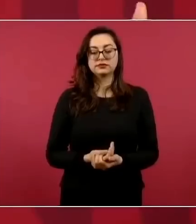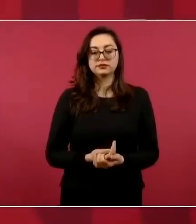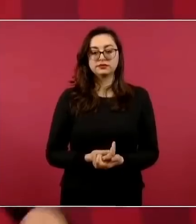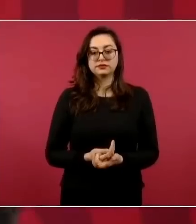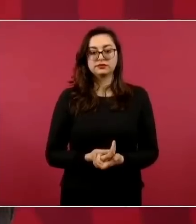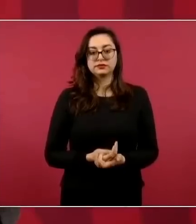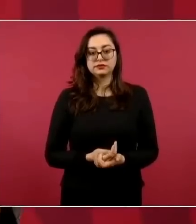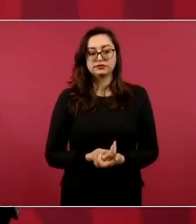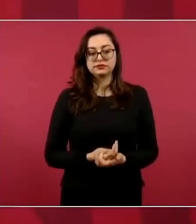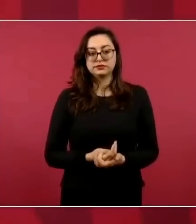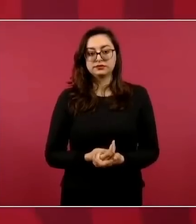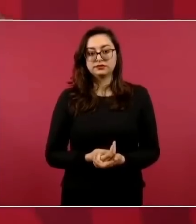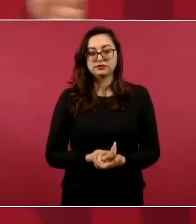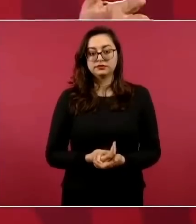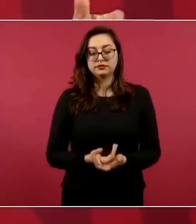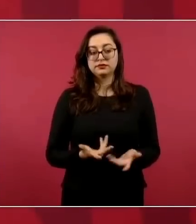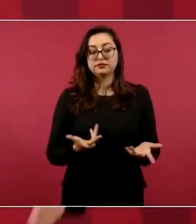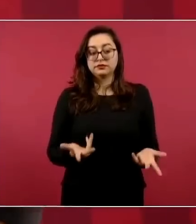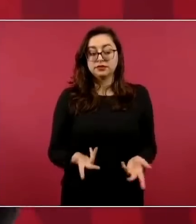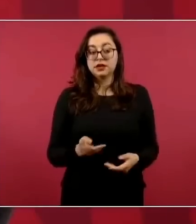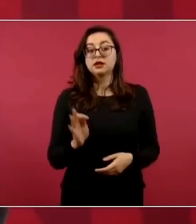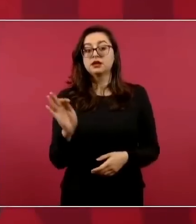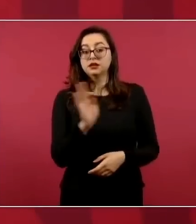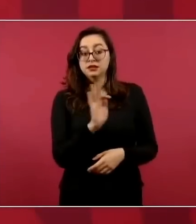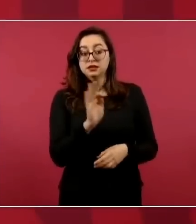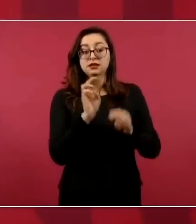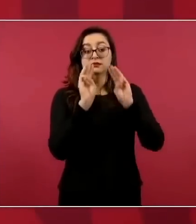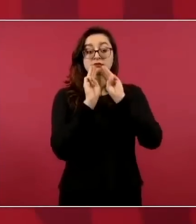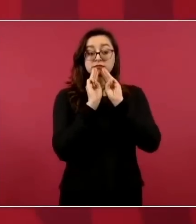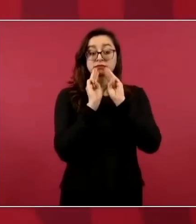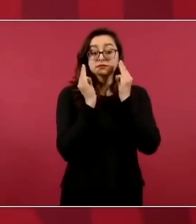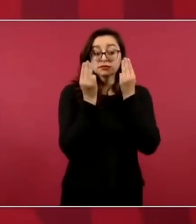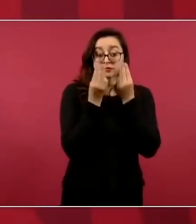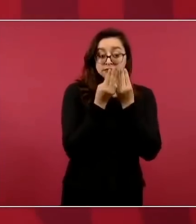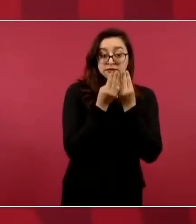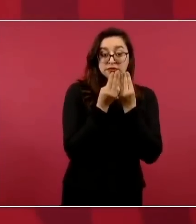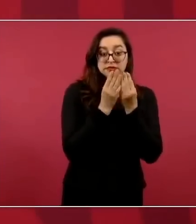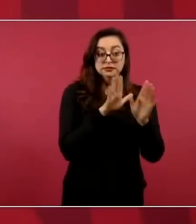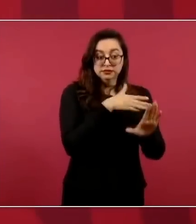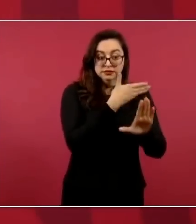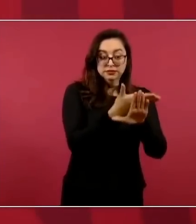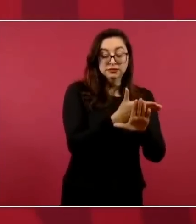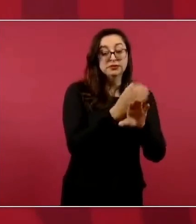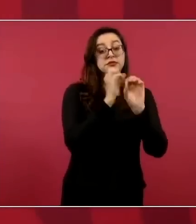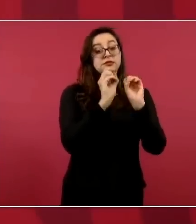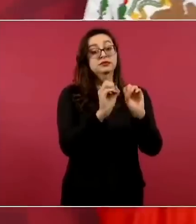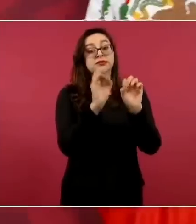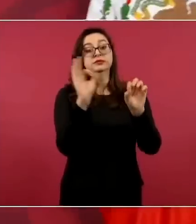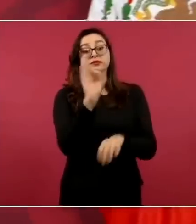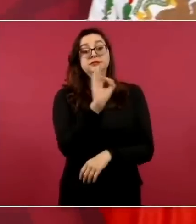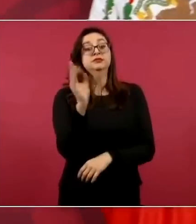organizado, la delincuencia organizada, la delincuencia de cuello blanco.